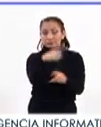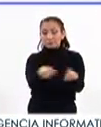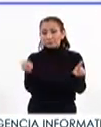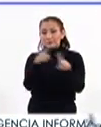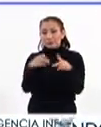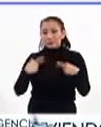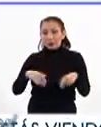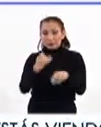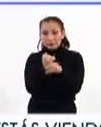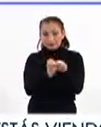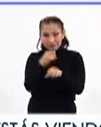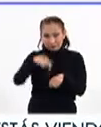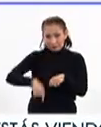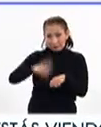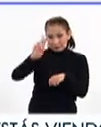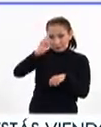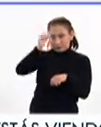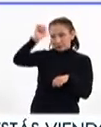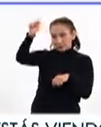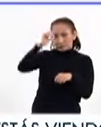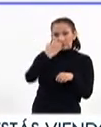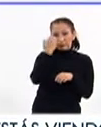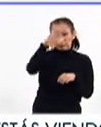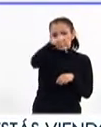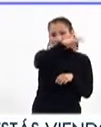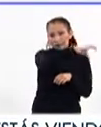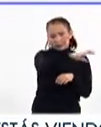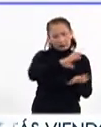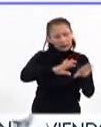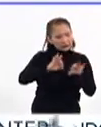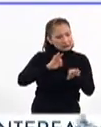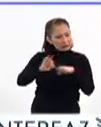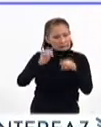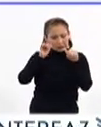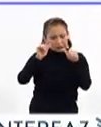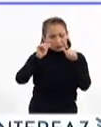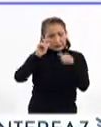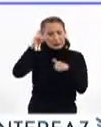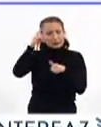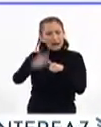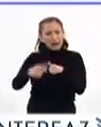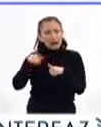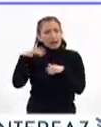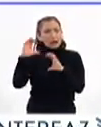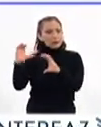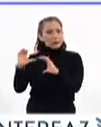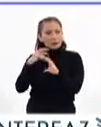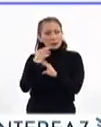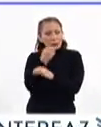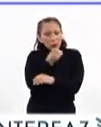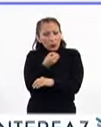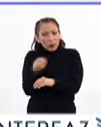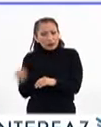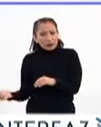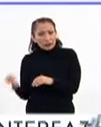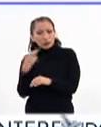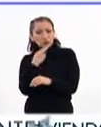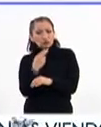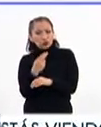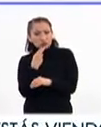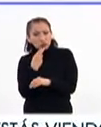diferentes investigadores en esta universidad y en otras instituciones están trabajando precisamente en el manejo ordenado, en el